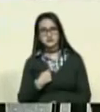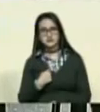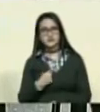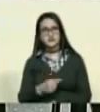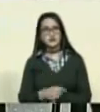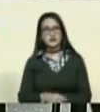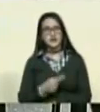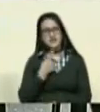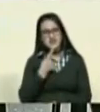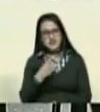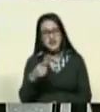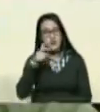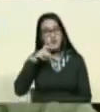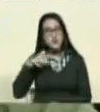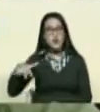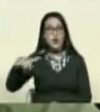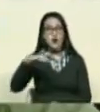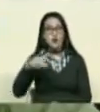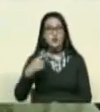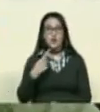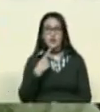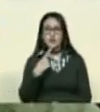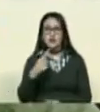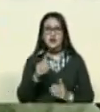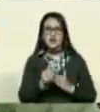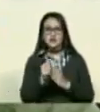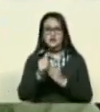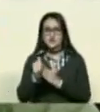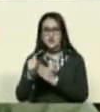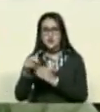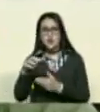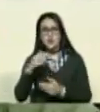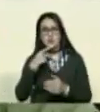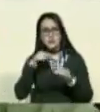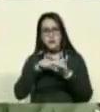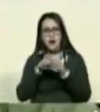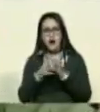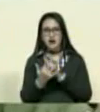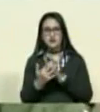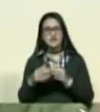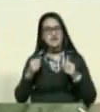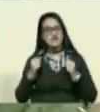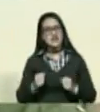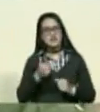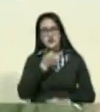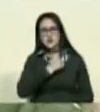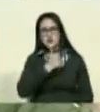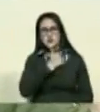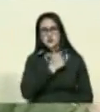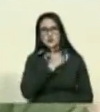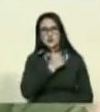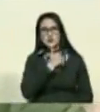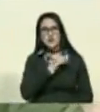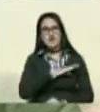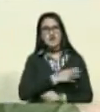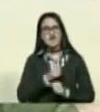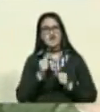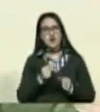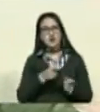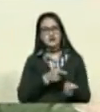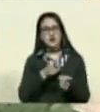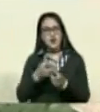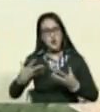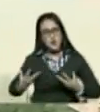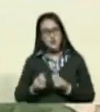Nicolás, dile al pueblo, dile a los dirigentes en los barrios, que se mantengan firmes. La Fuerza Armada está